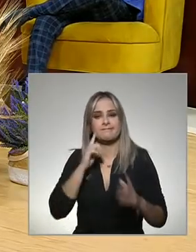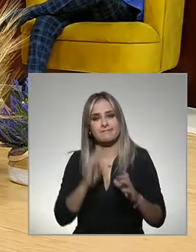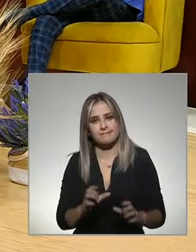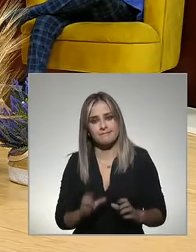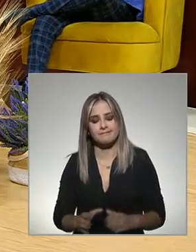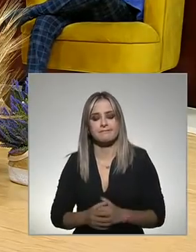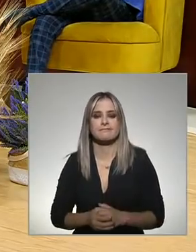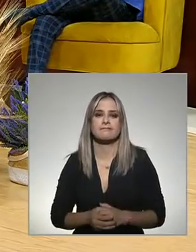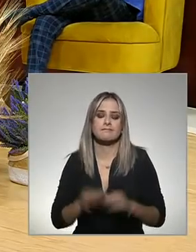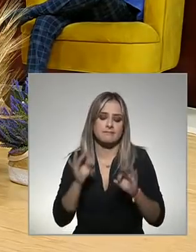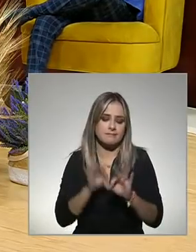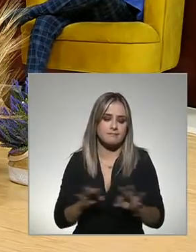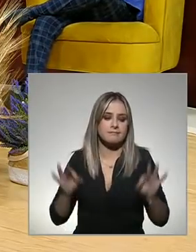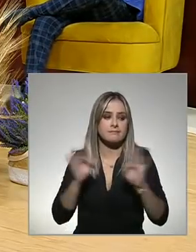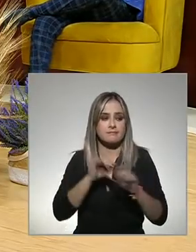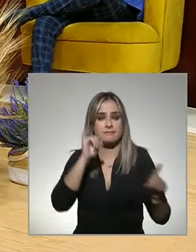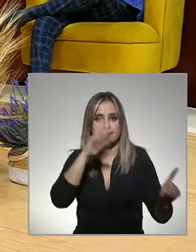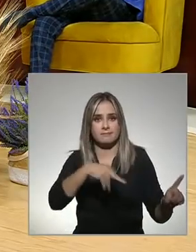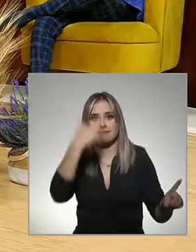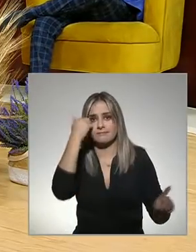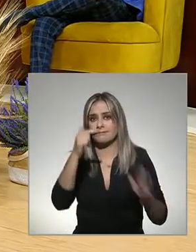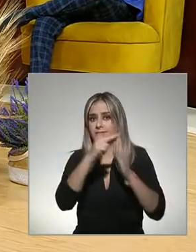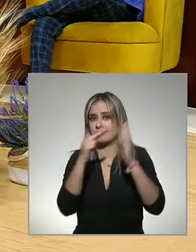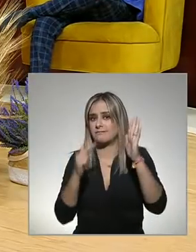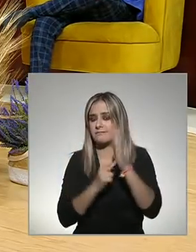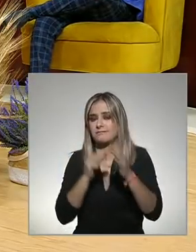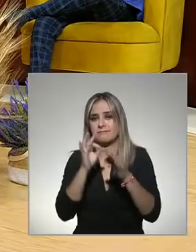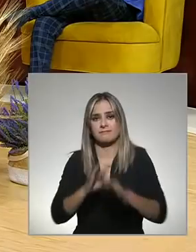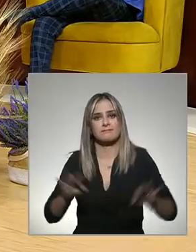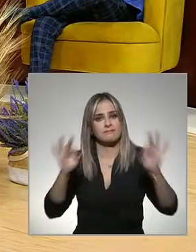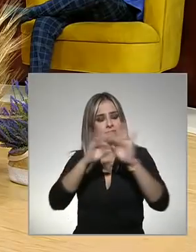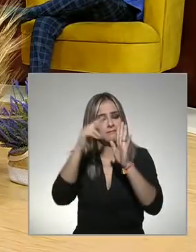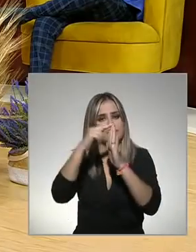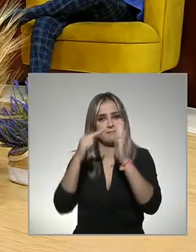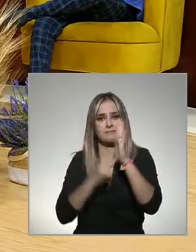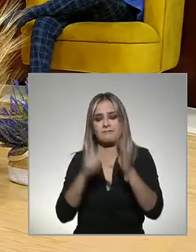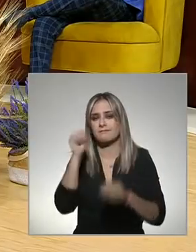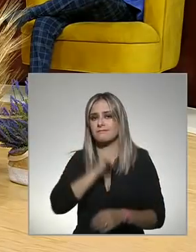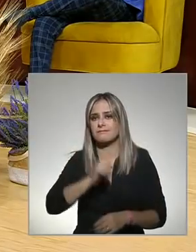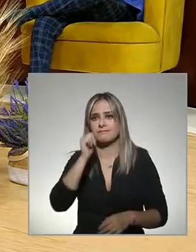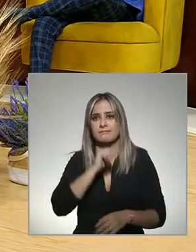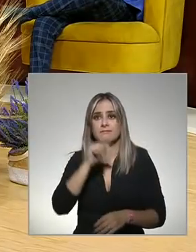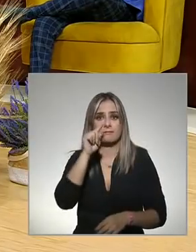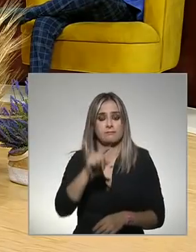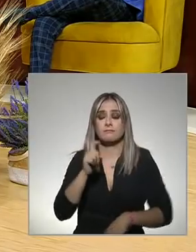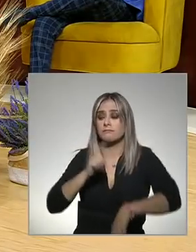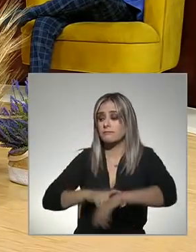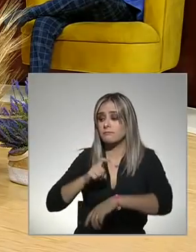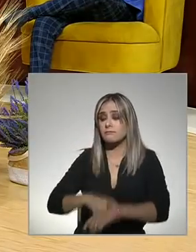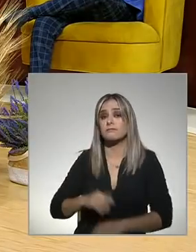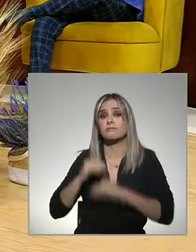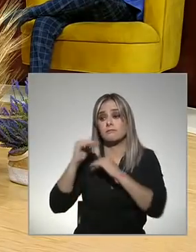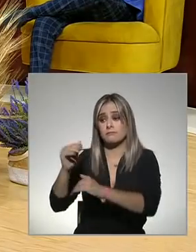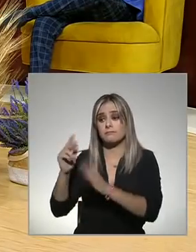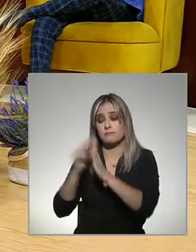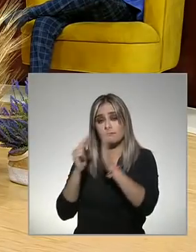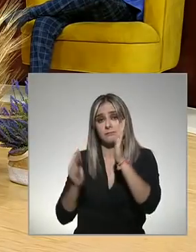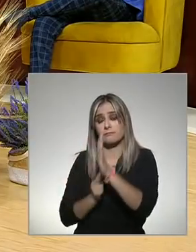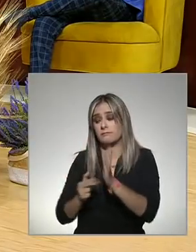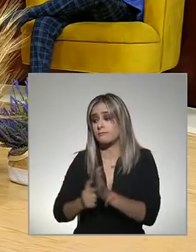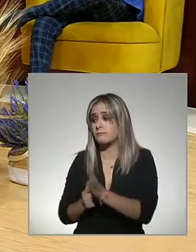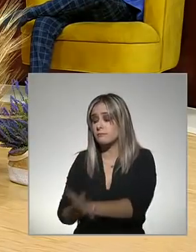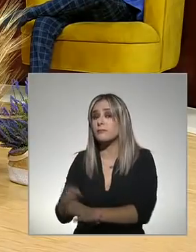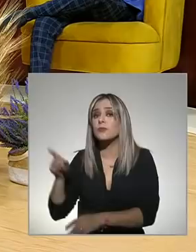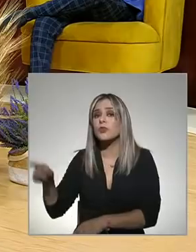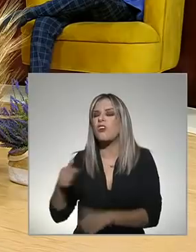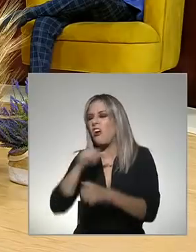la importancia ese de... Ese es un buen punto con los límites. Del contrato. Uh-huh. ¿No? Sí, y tú le estás dando línea de decir, tú decidiste no hacer la tarea. No, ahí está la